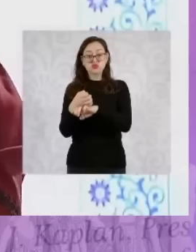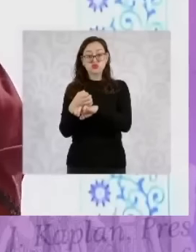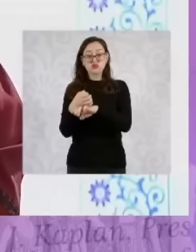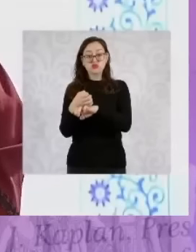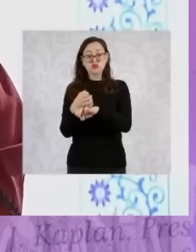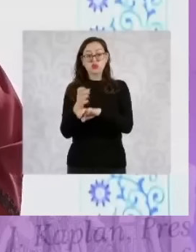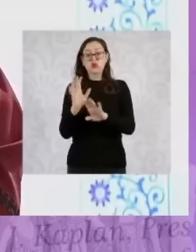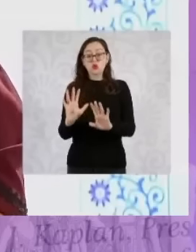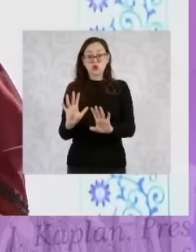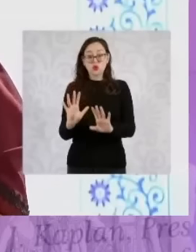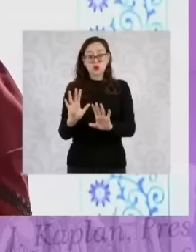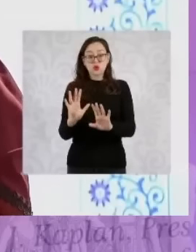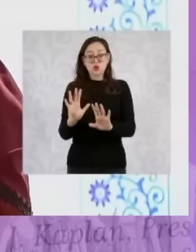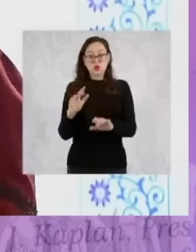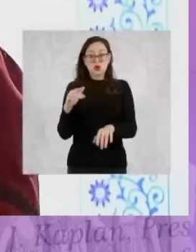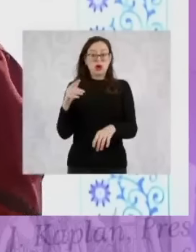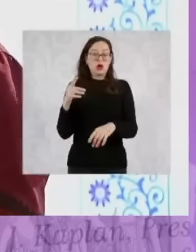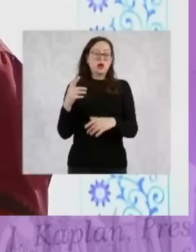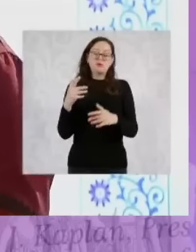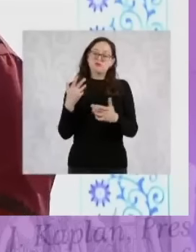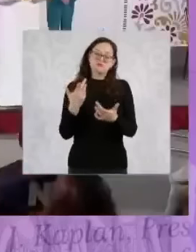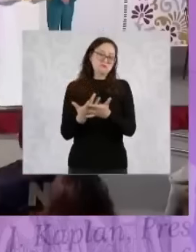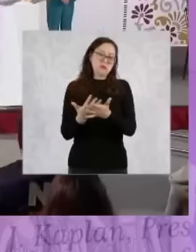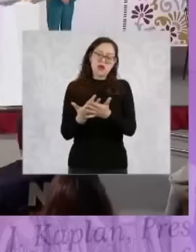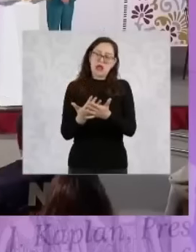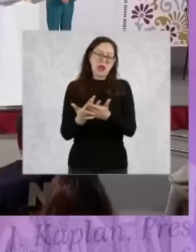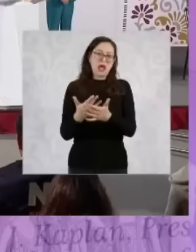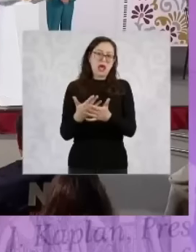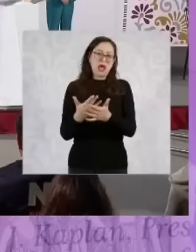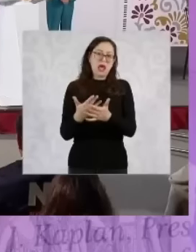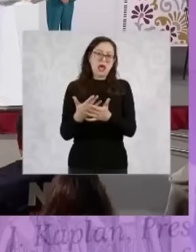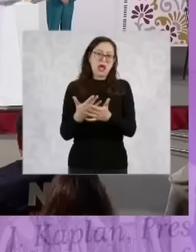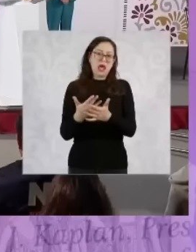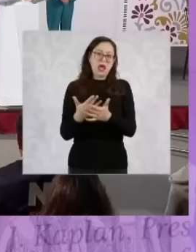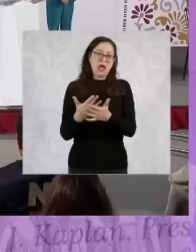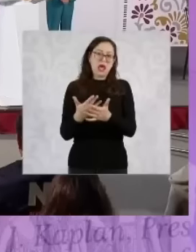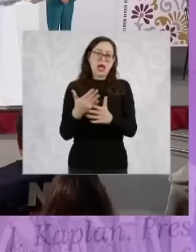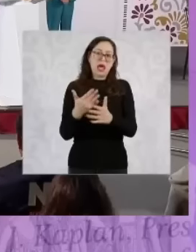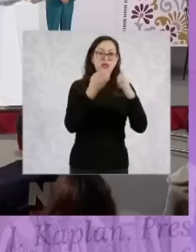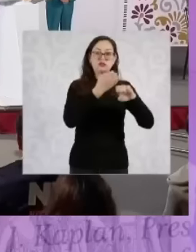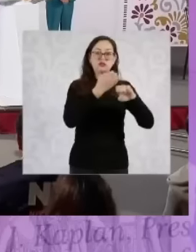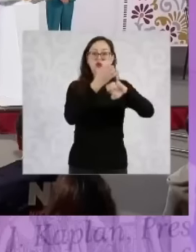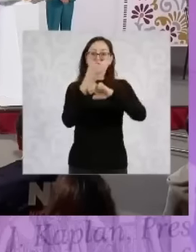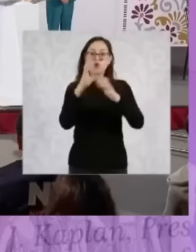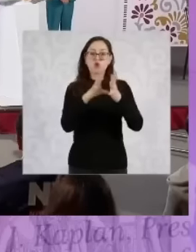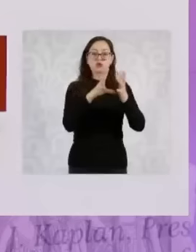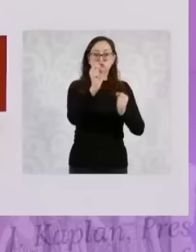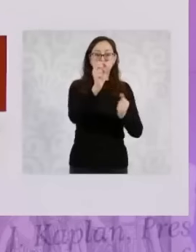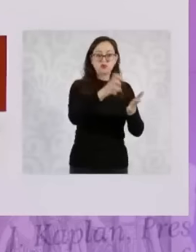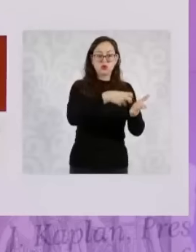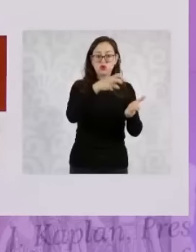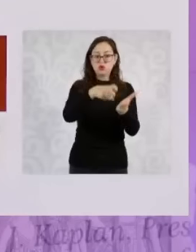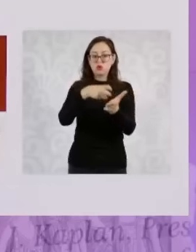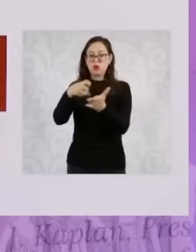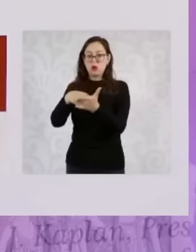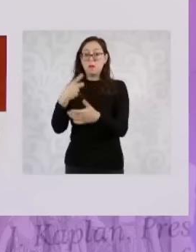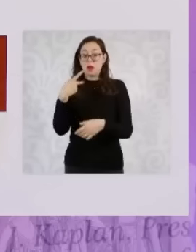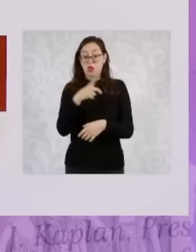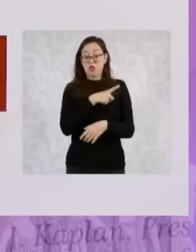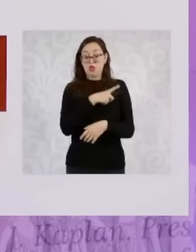están repitiendo lo que dijo la Constitución durará 90 días empezará pues 90 días antes de